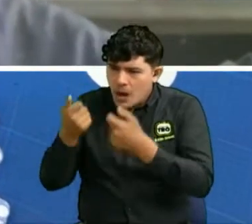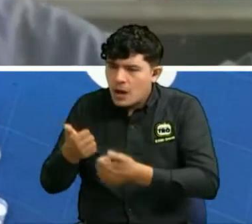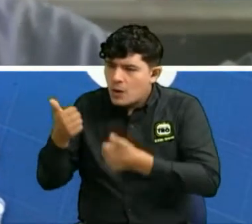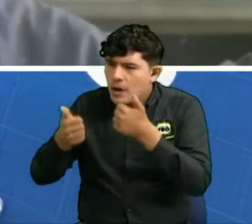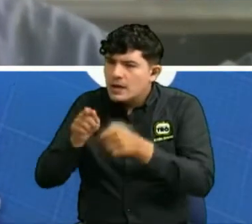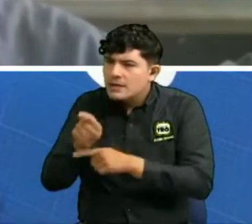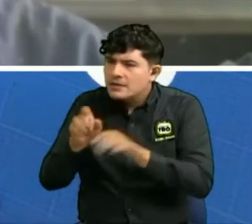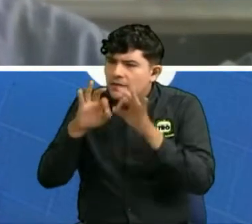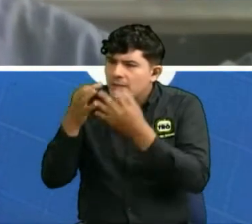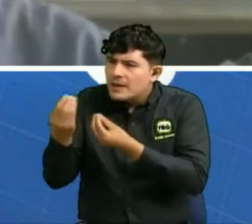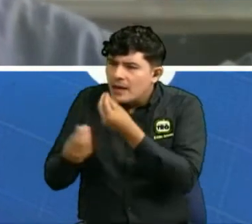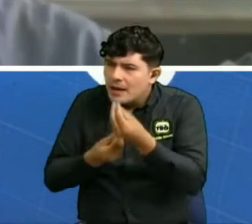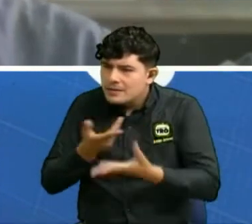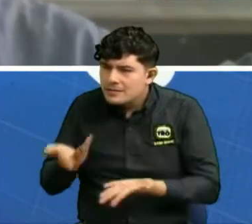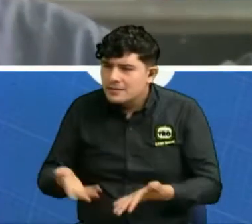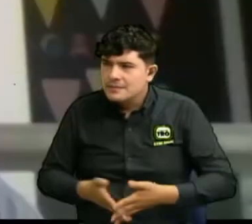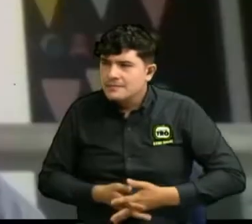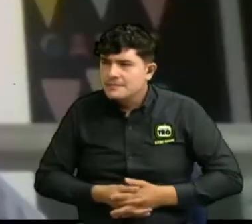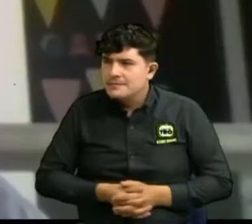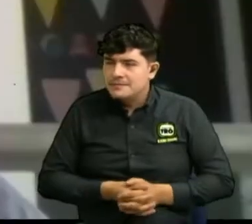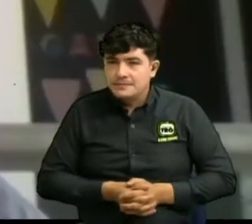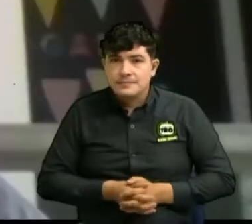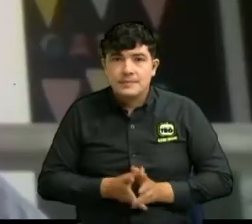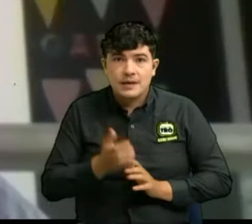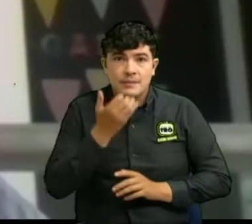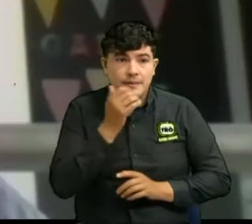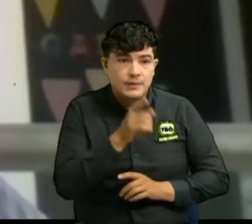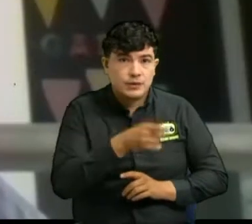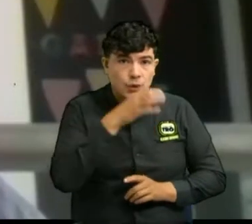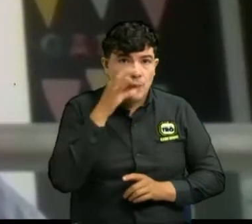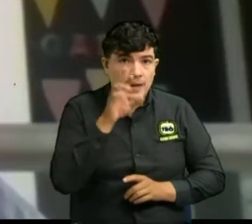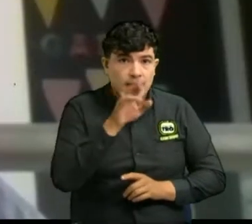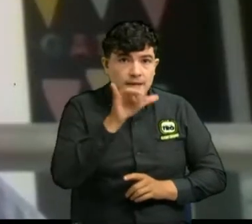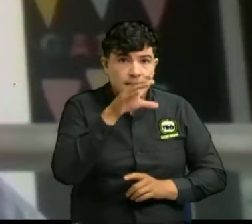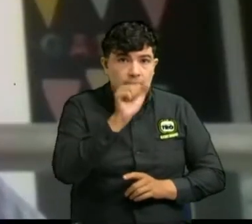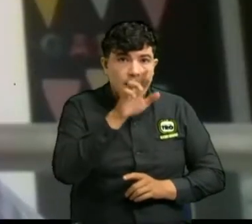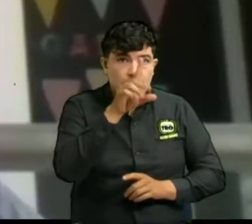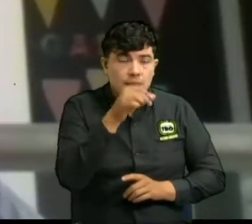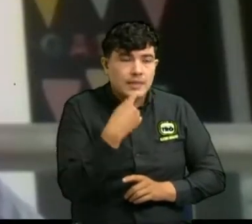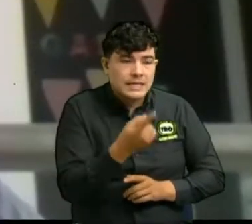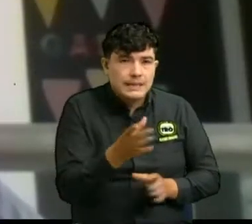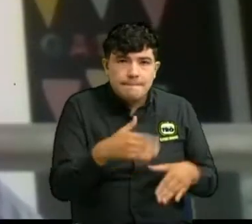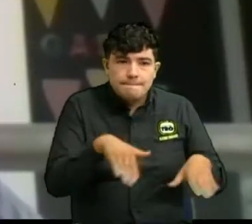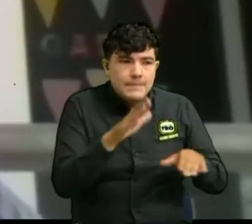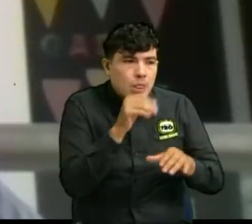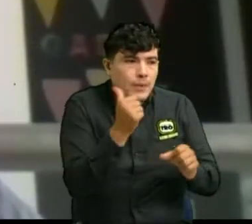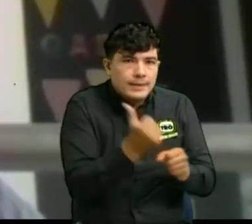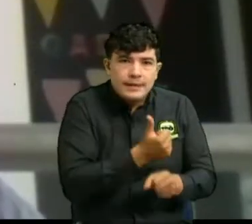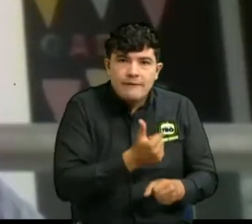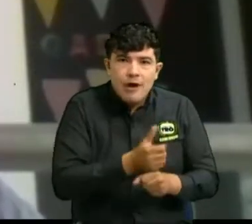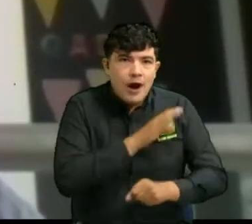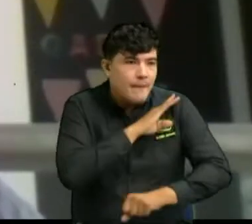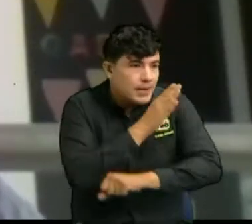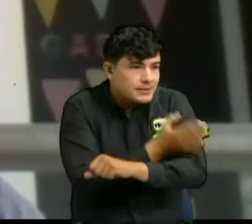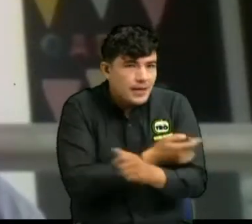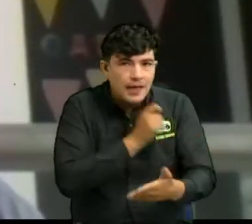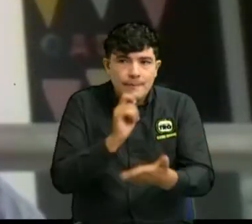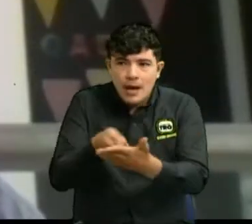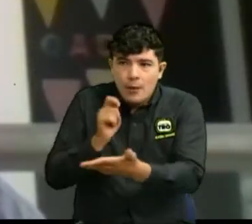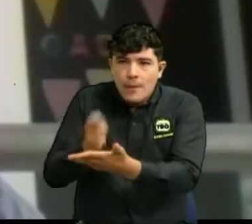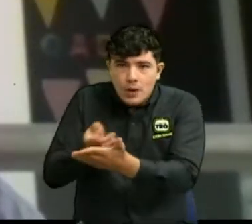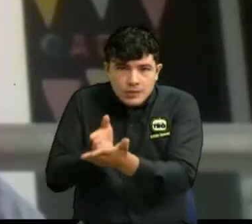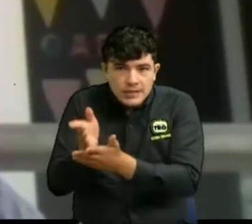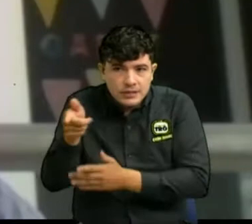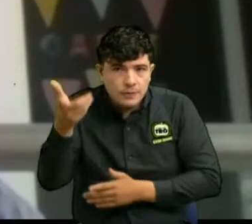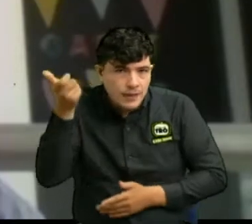puede hacer esta familia? Bueno, en el caso de Ricardo, él dice, no tengo empleo, no tengo capacidad de pago. Si